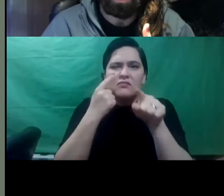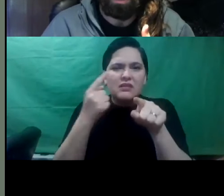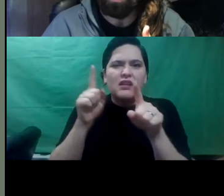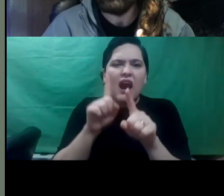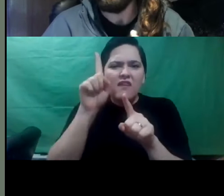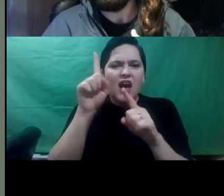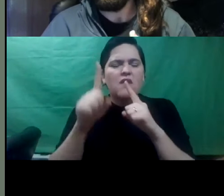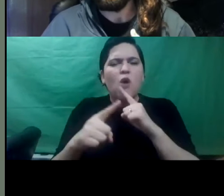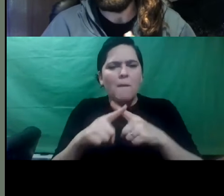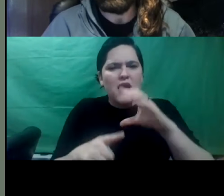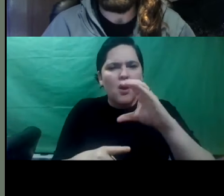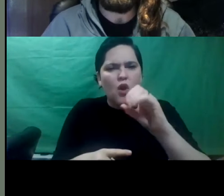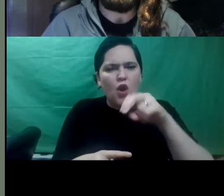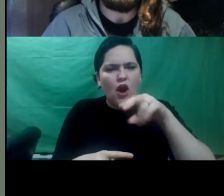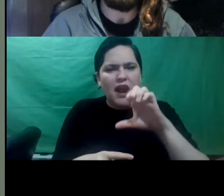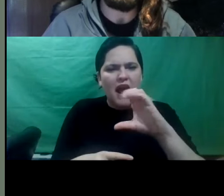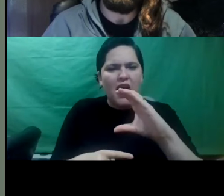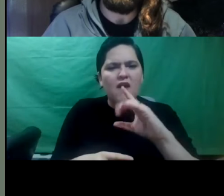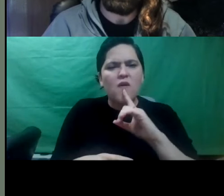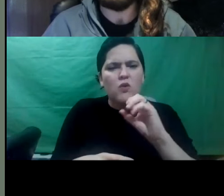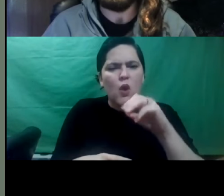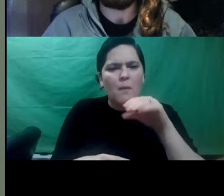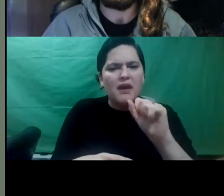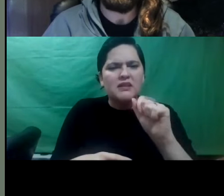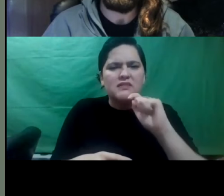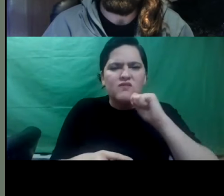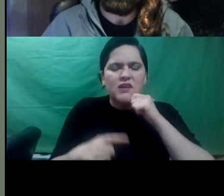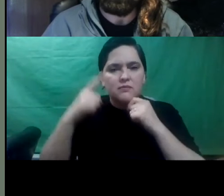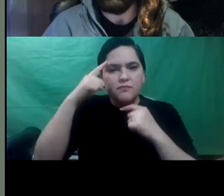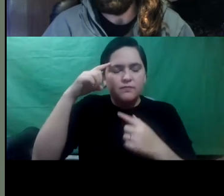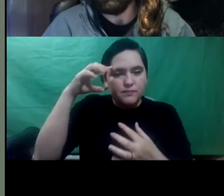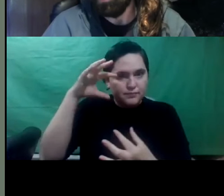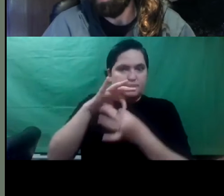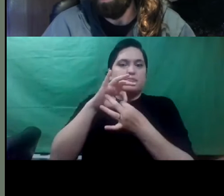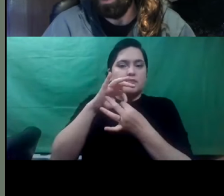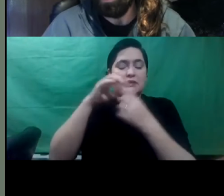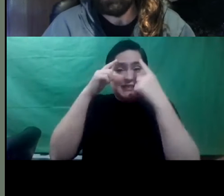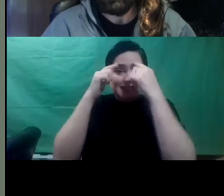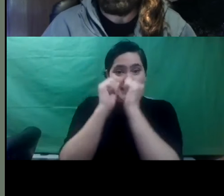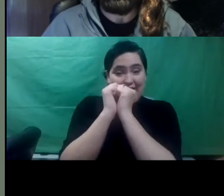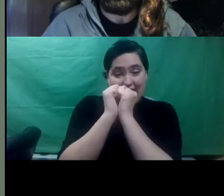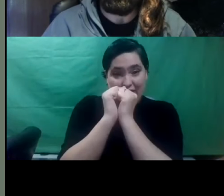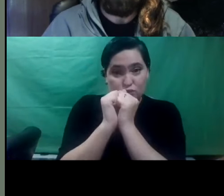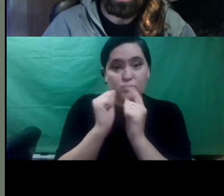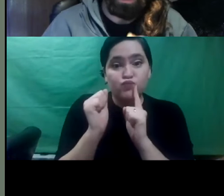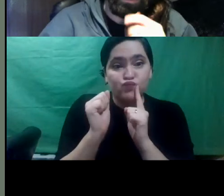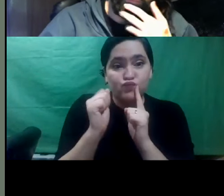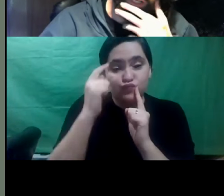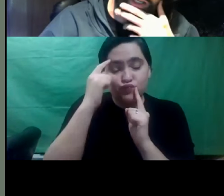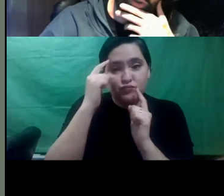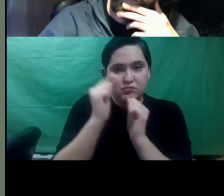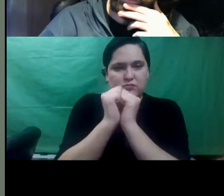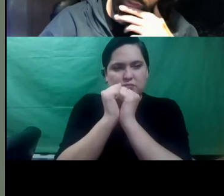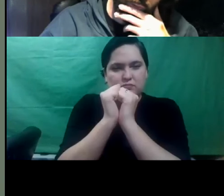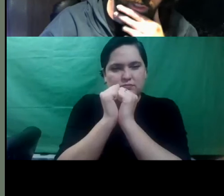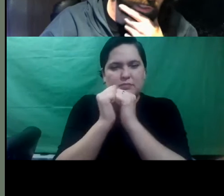bastante en nuestro trabajo, que representa la conectividad entre las regiones cerebrales. En este caso es una materia gris, es